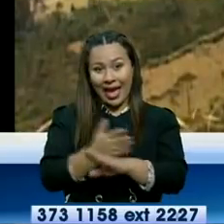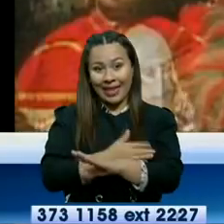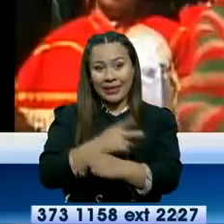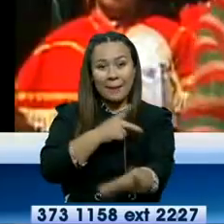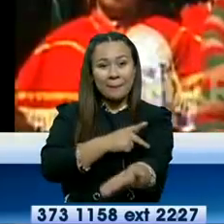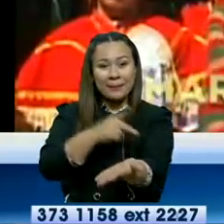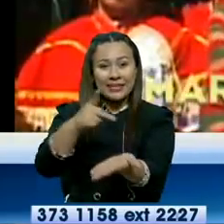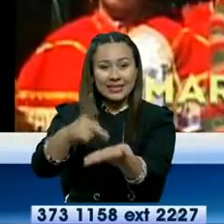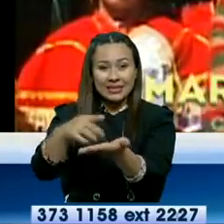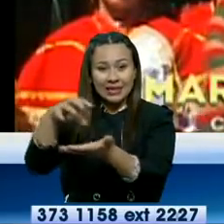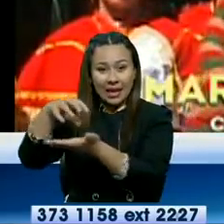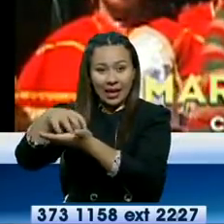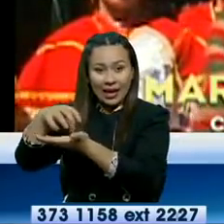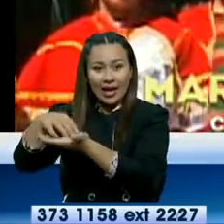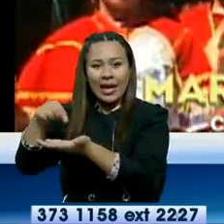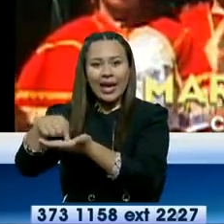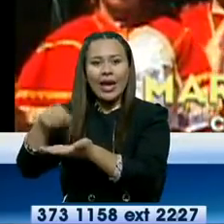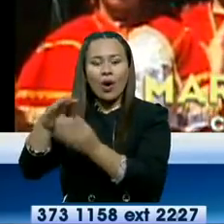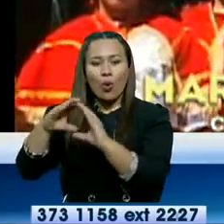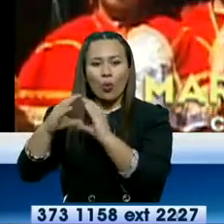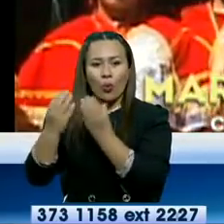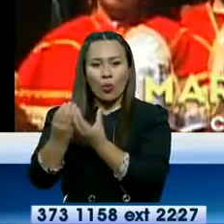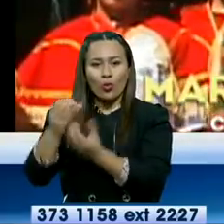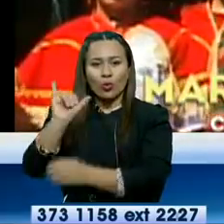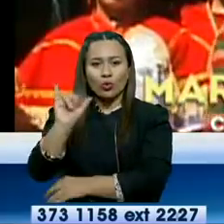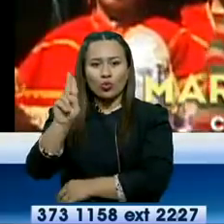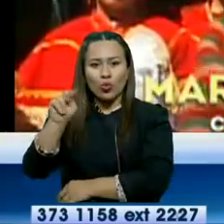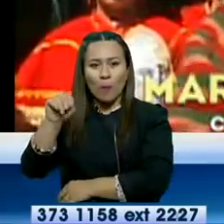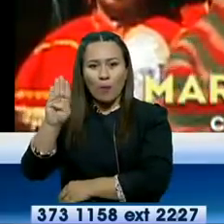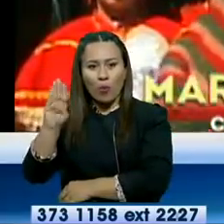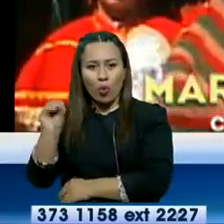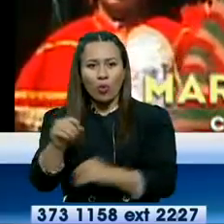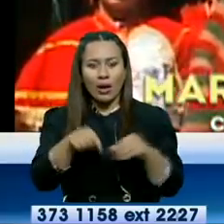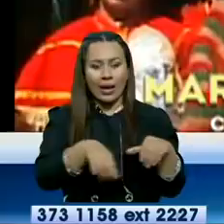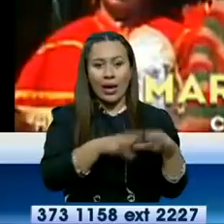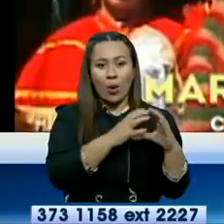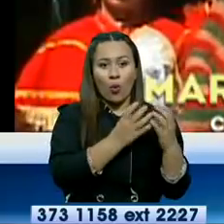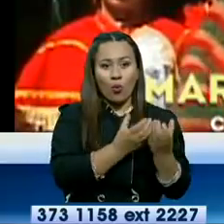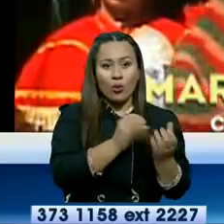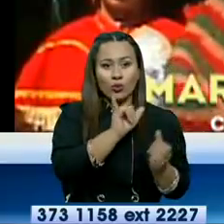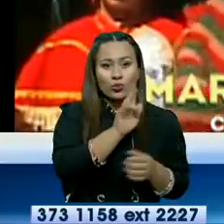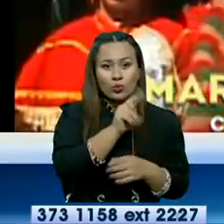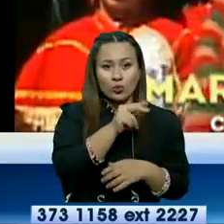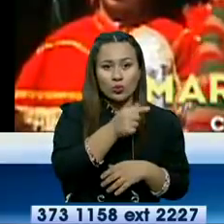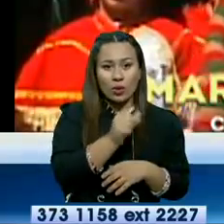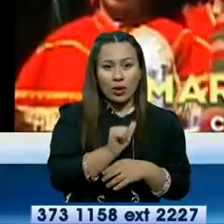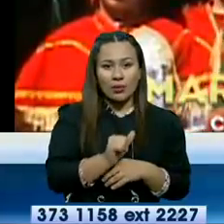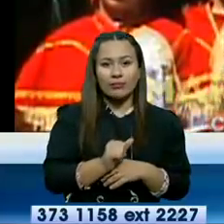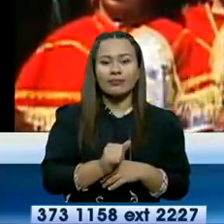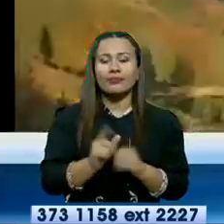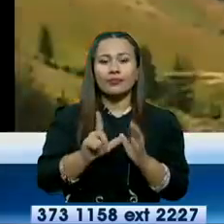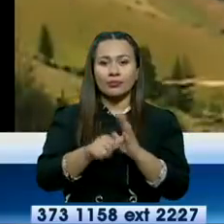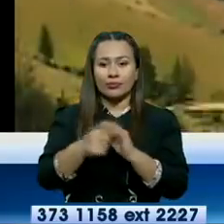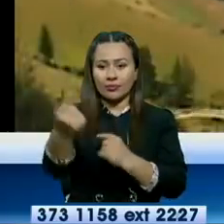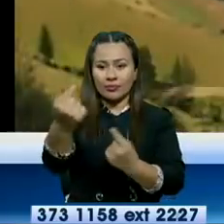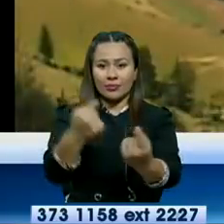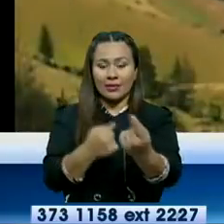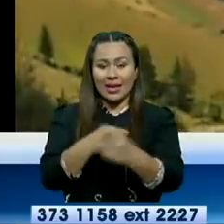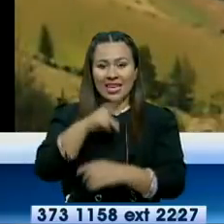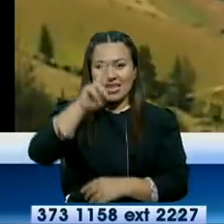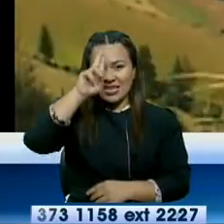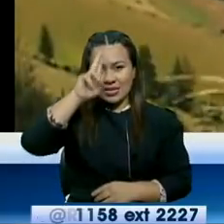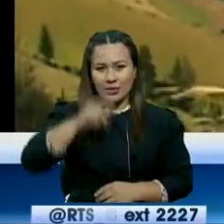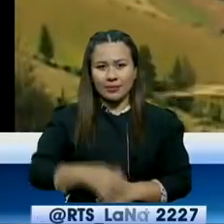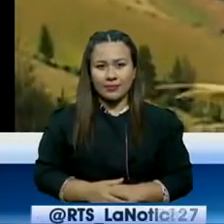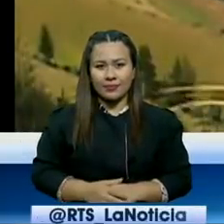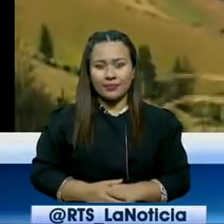Pichincha están los yumbos, y acá estuvieron los yungas. Luego, con la presencia del Incario,